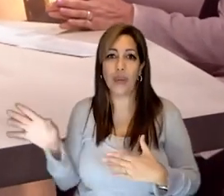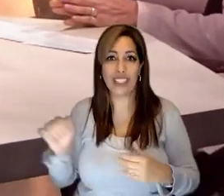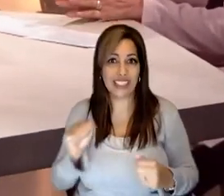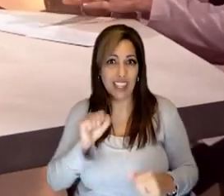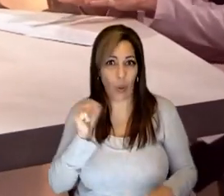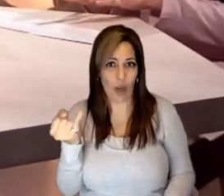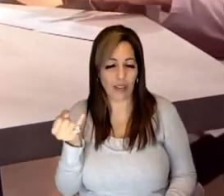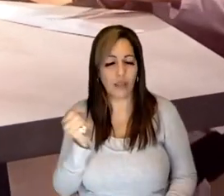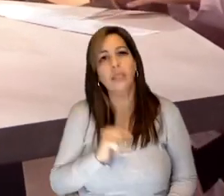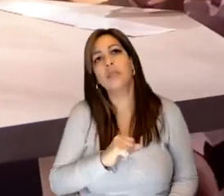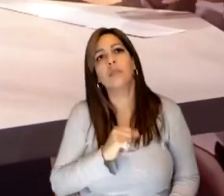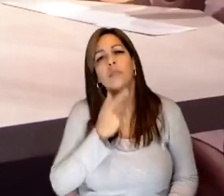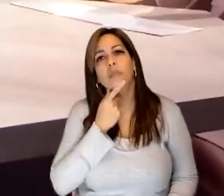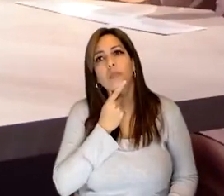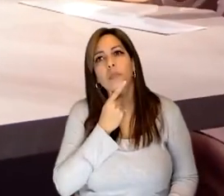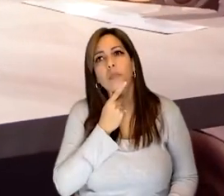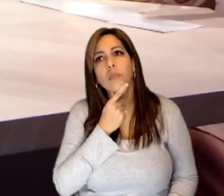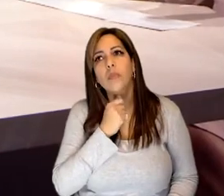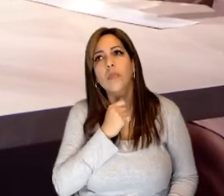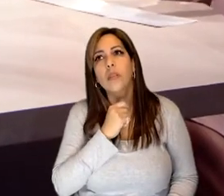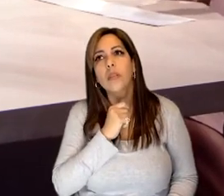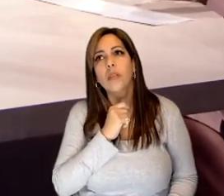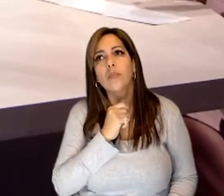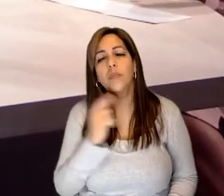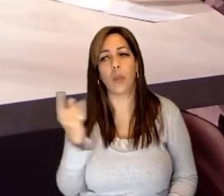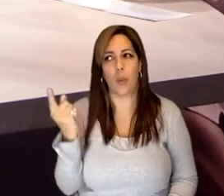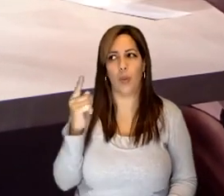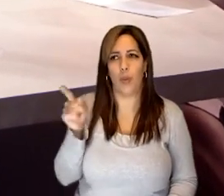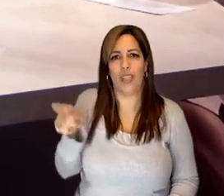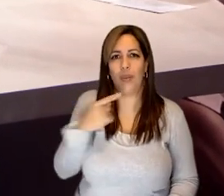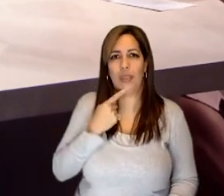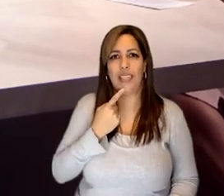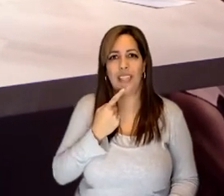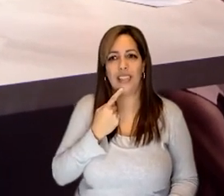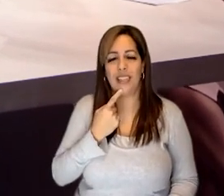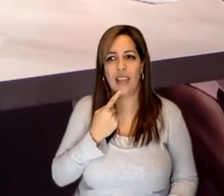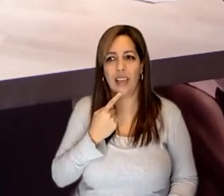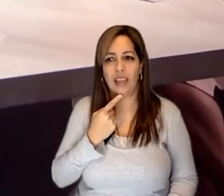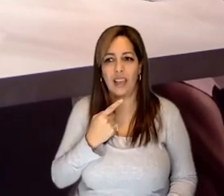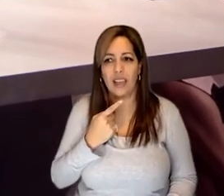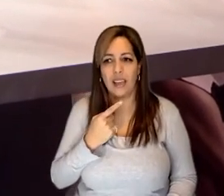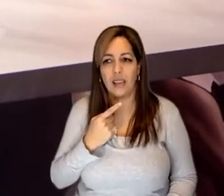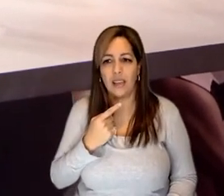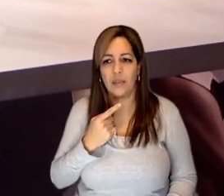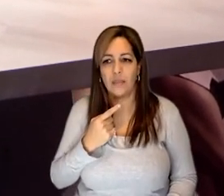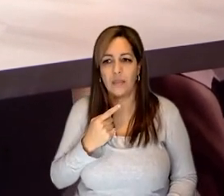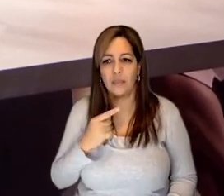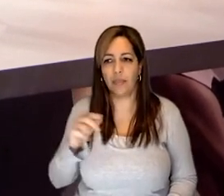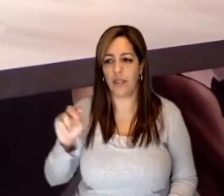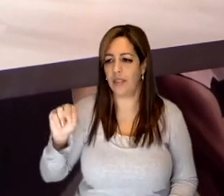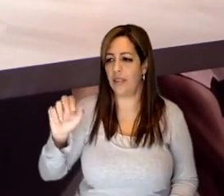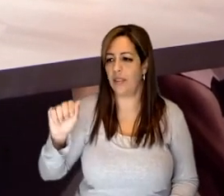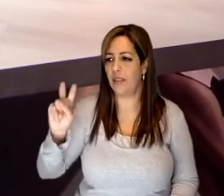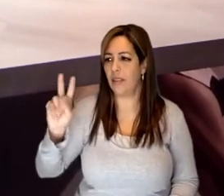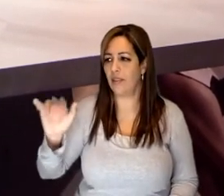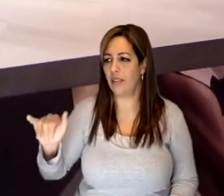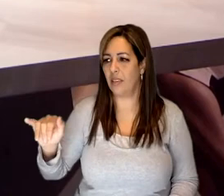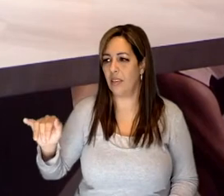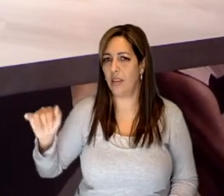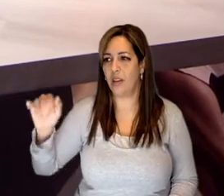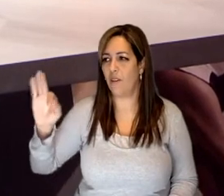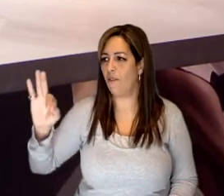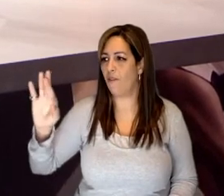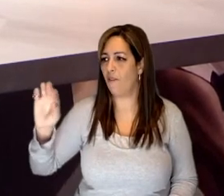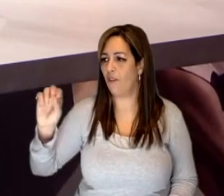en San Juan. Entonces, uno de los que queremos conversar también, que me habías dicho fuera de cámara, es Navy Frontier.